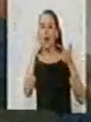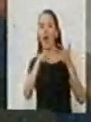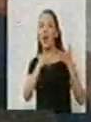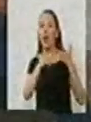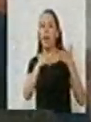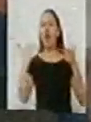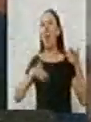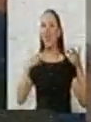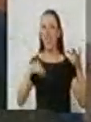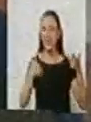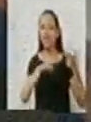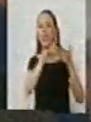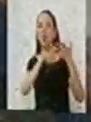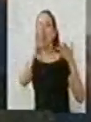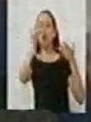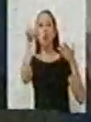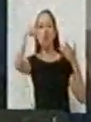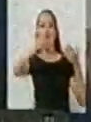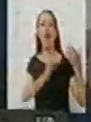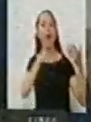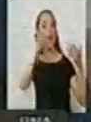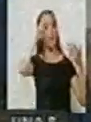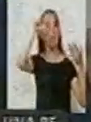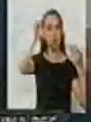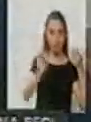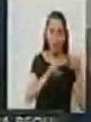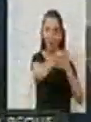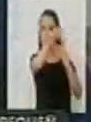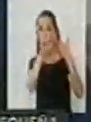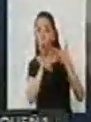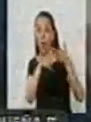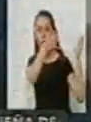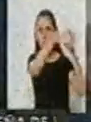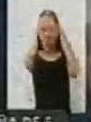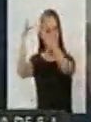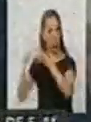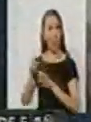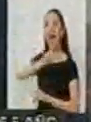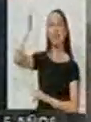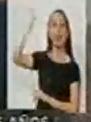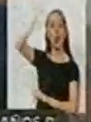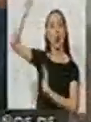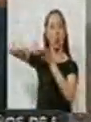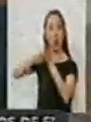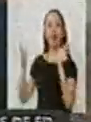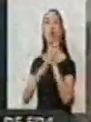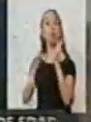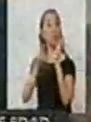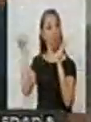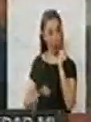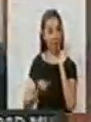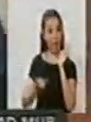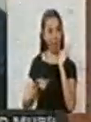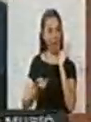Banfield, que fue una experiencia muy linda, ¿no? El cual los chicos tuvieron las pruebas y fue todo positivo, gracias a Dios. Es